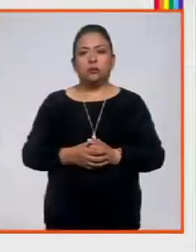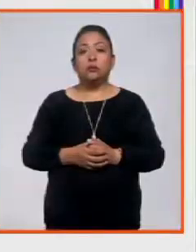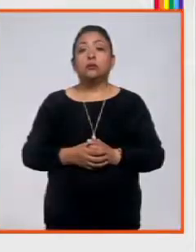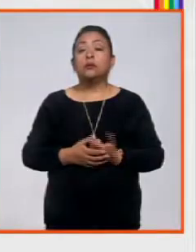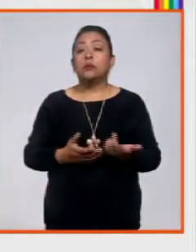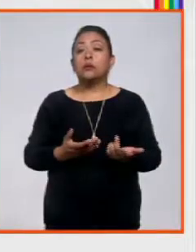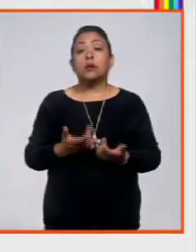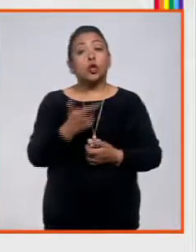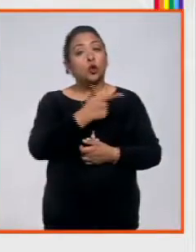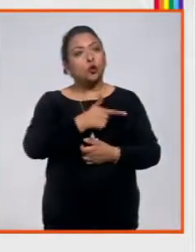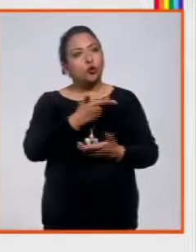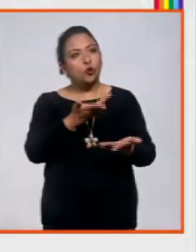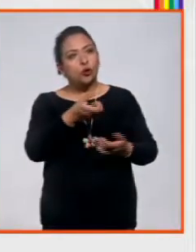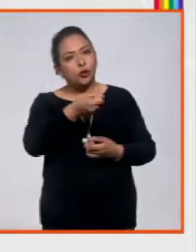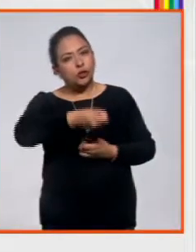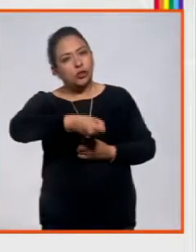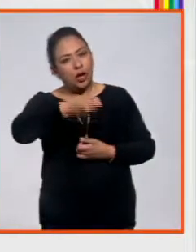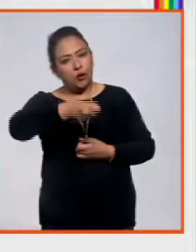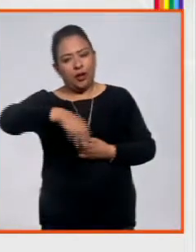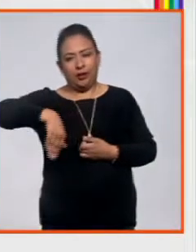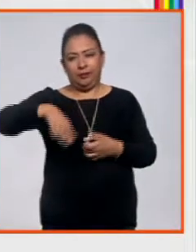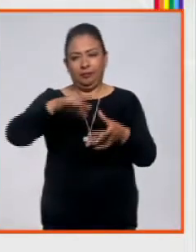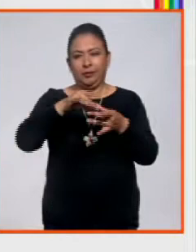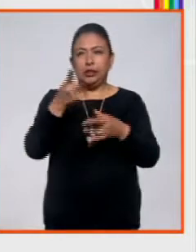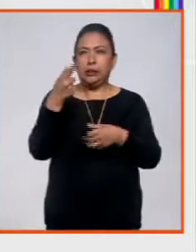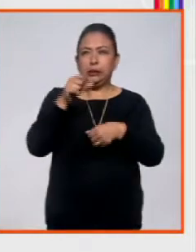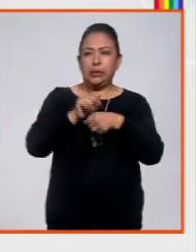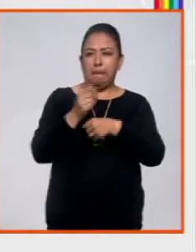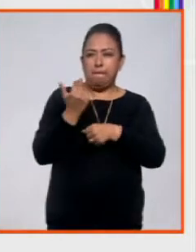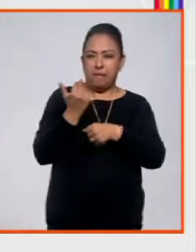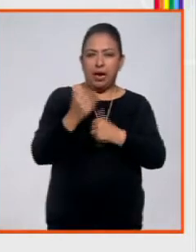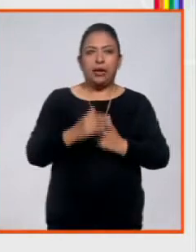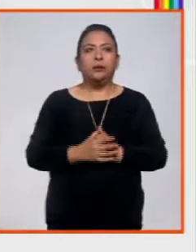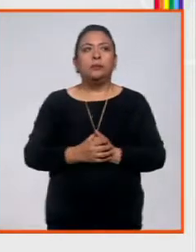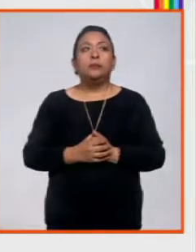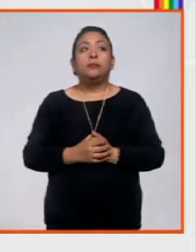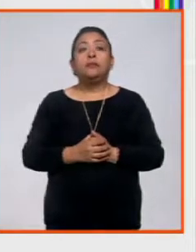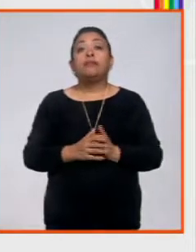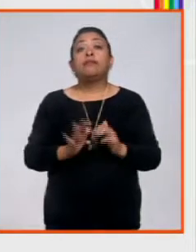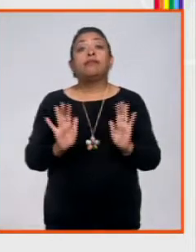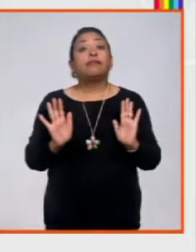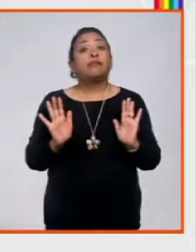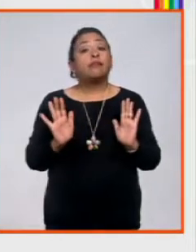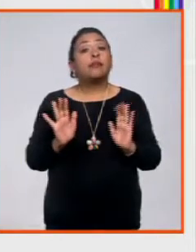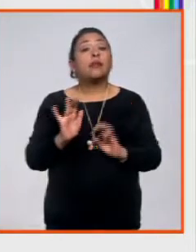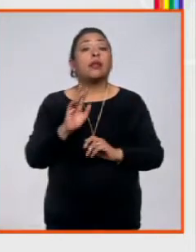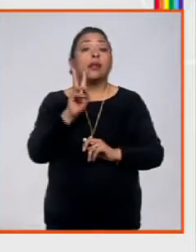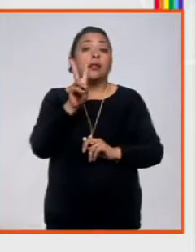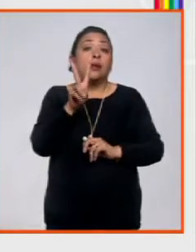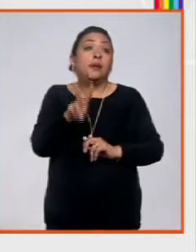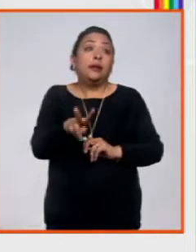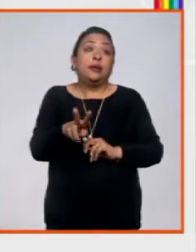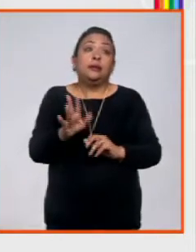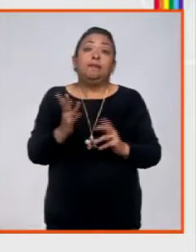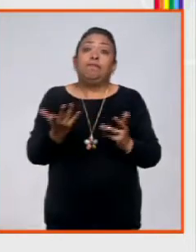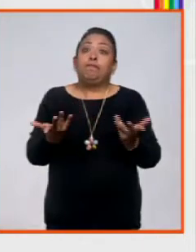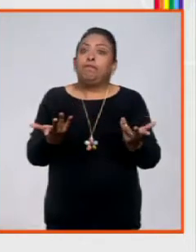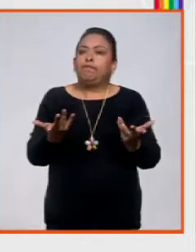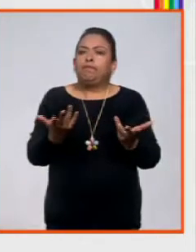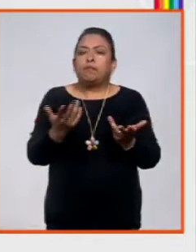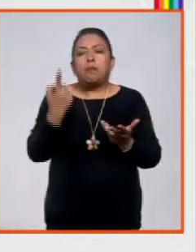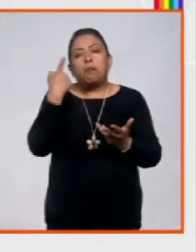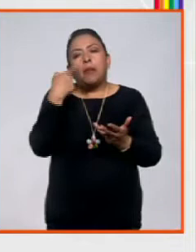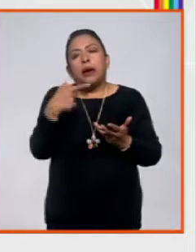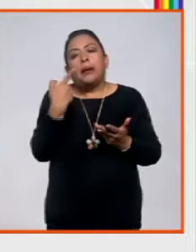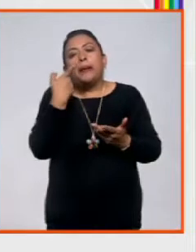y es que gusto saludarte y lo comentábamos la semana pasada iba a ser una y lo para